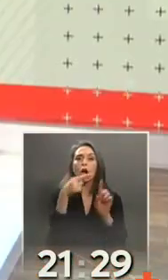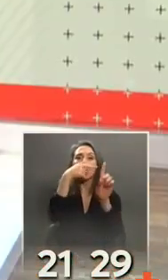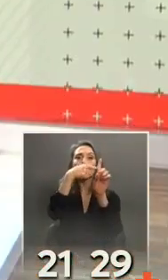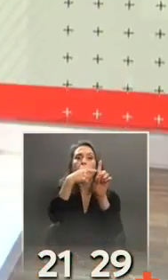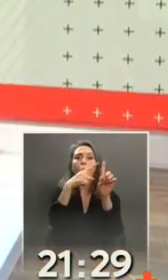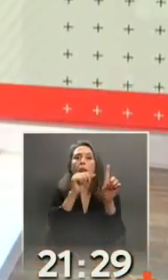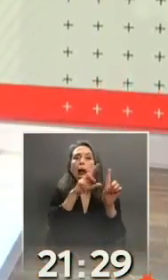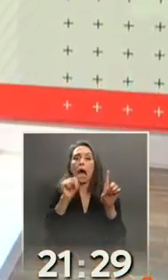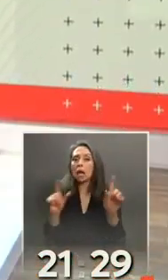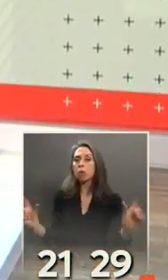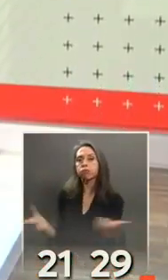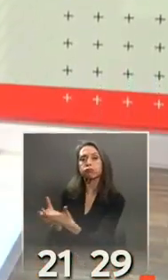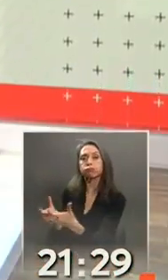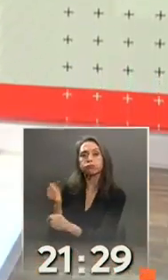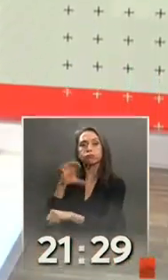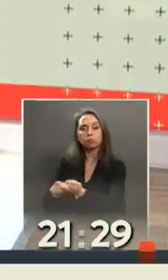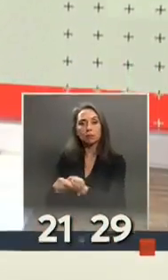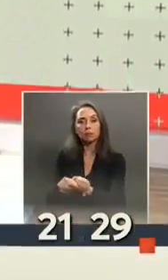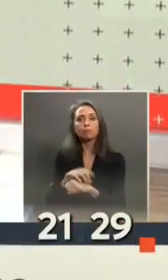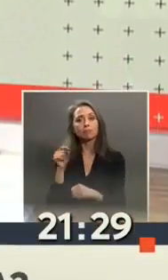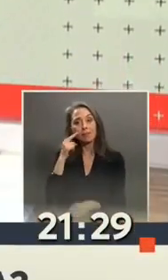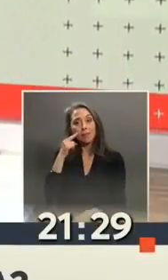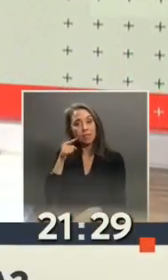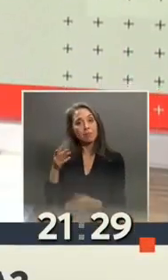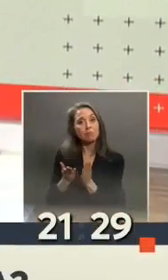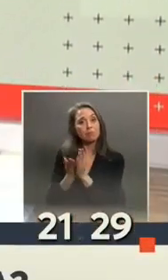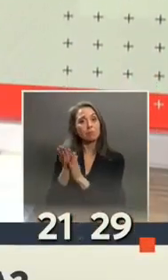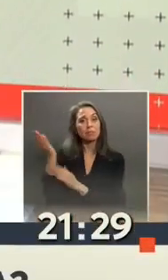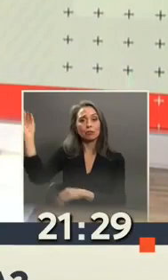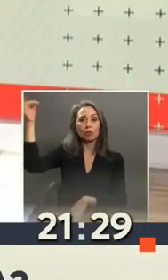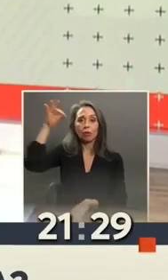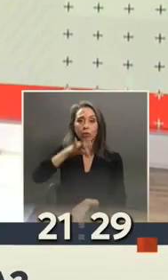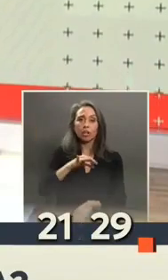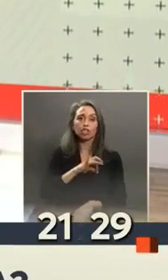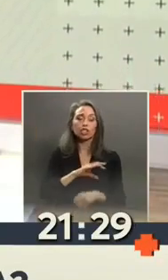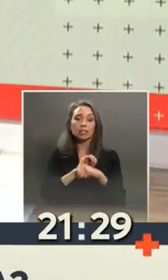La llegada de la variante Delta a nuestro país ha puesto en el centro de la discusión la efectividad.